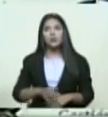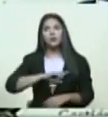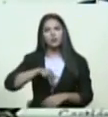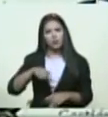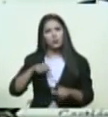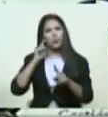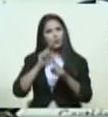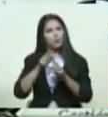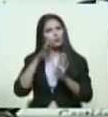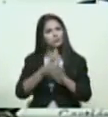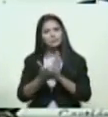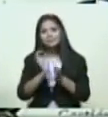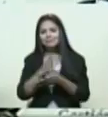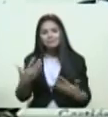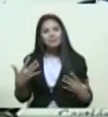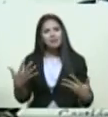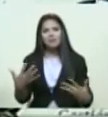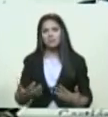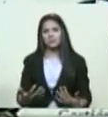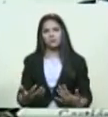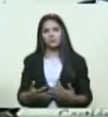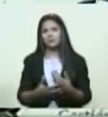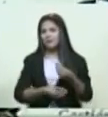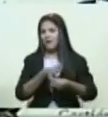que esto ocurra lo más pronto posible.